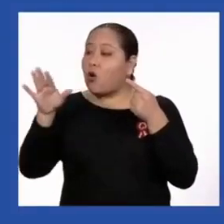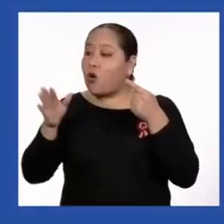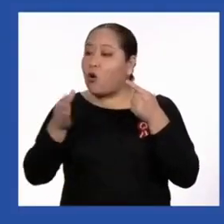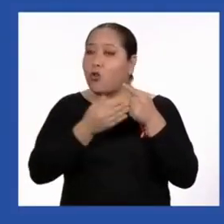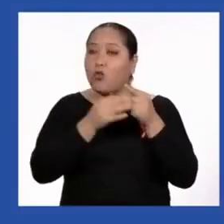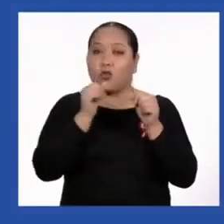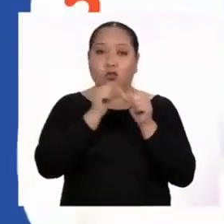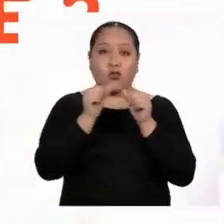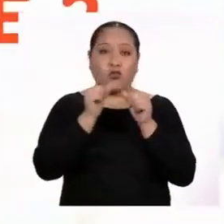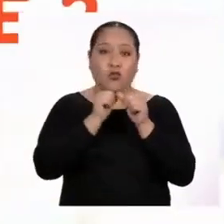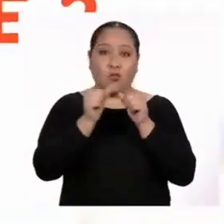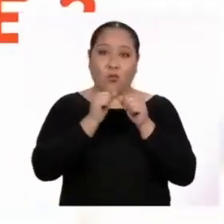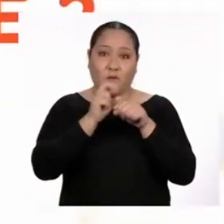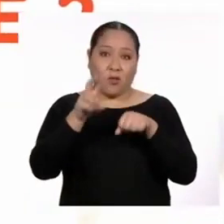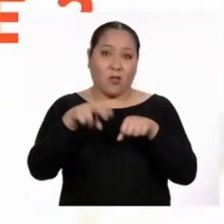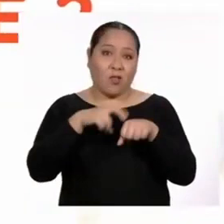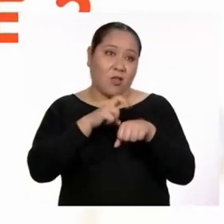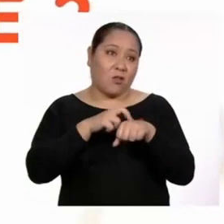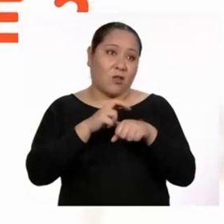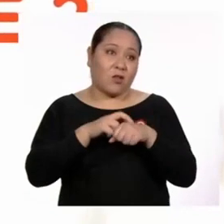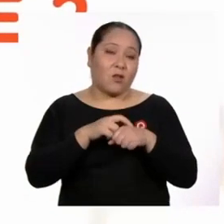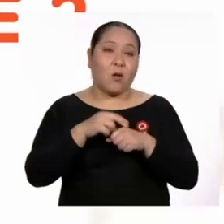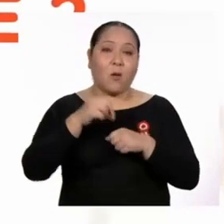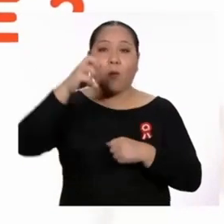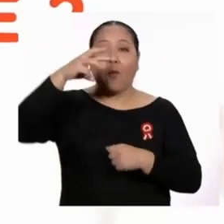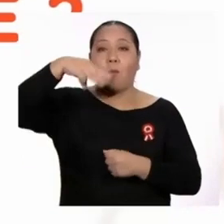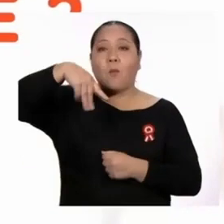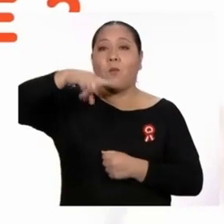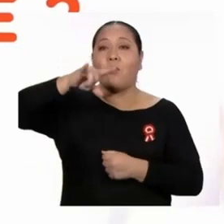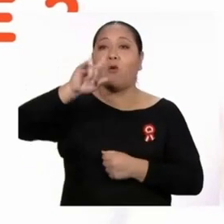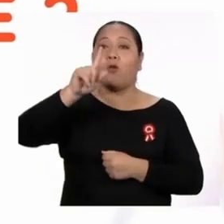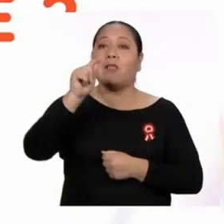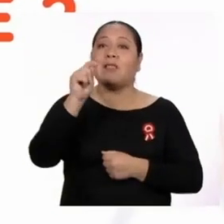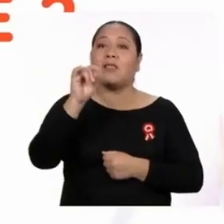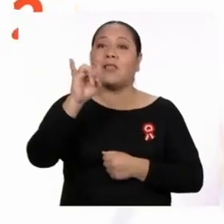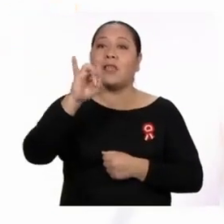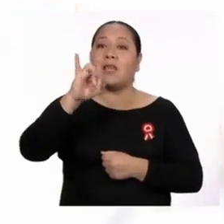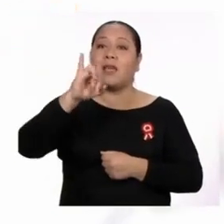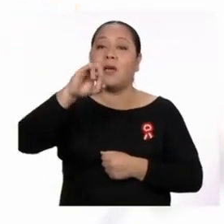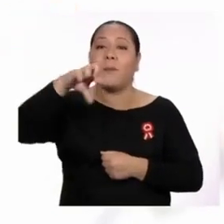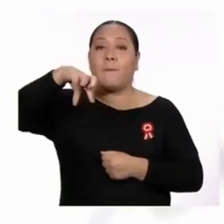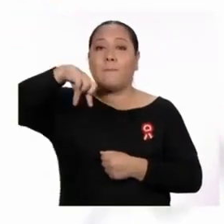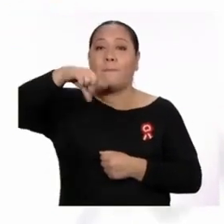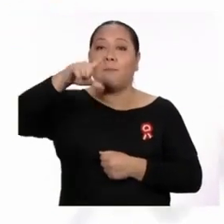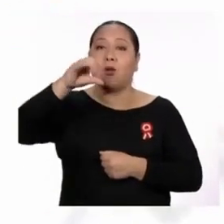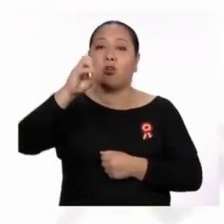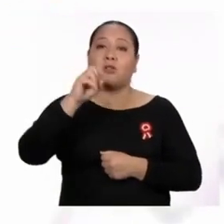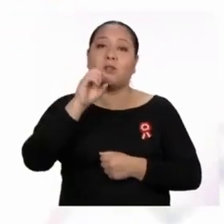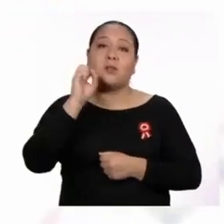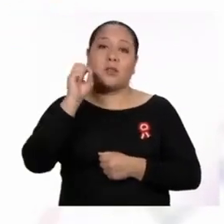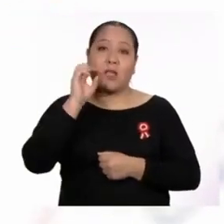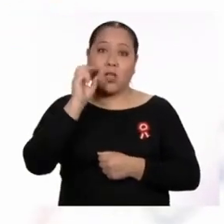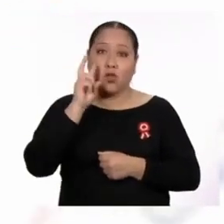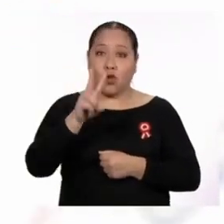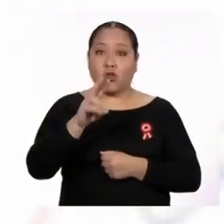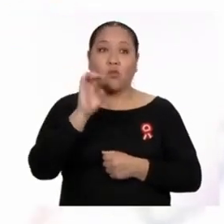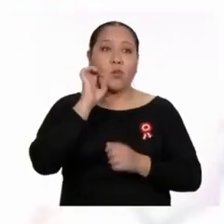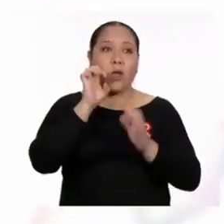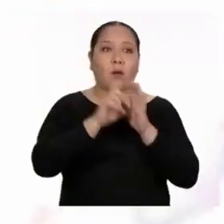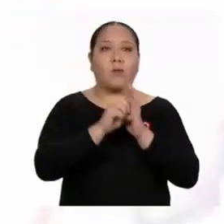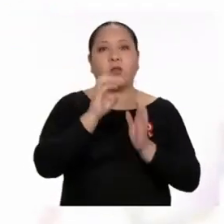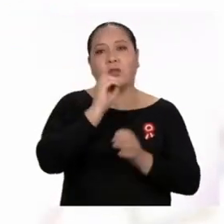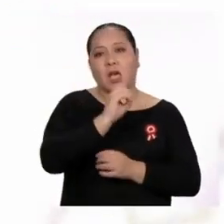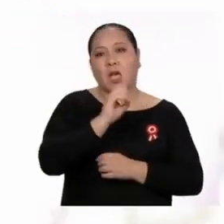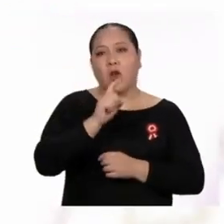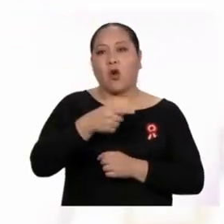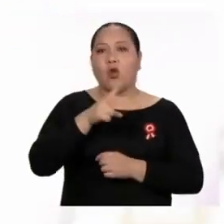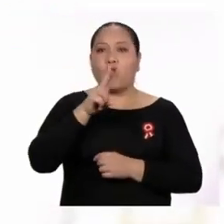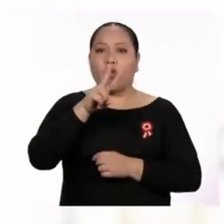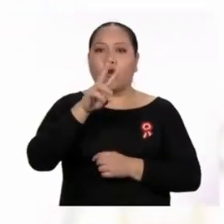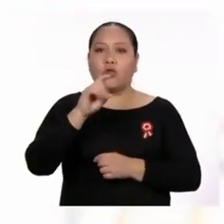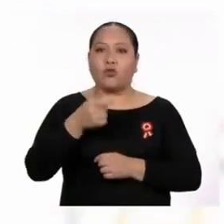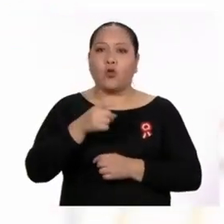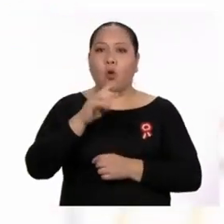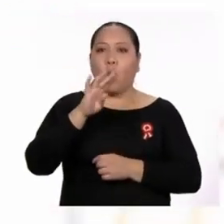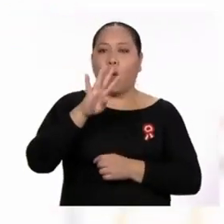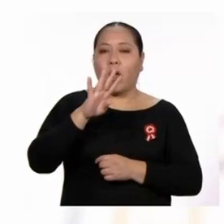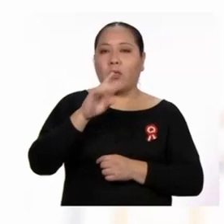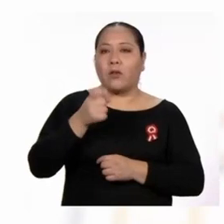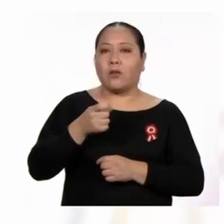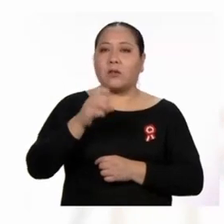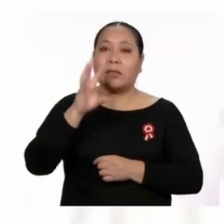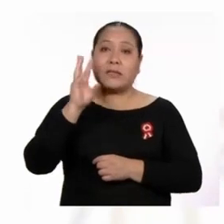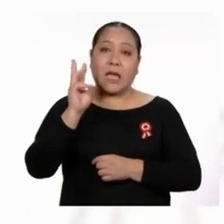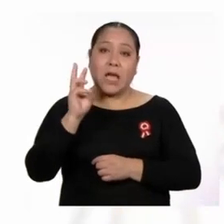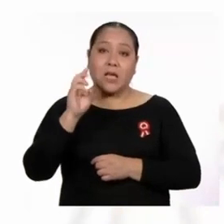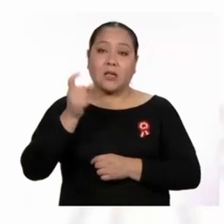números naturales. Los múltiplos de 2, por ejemplo, son 0, 2, 4,